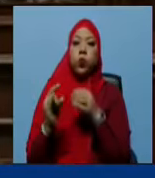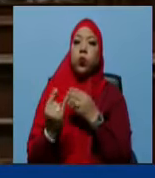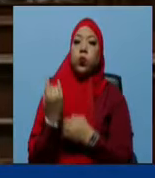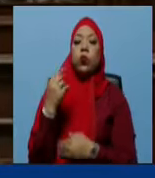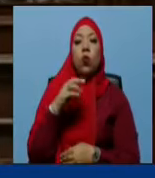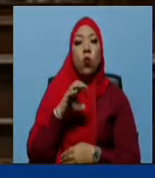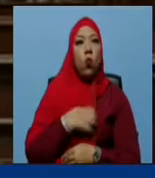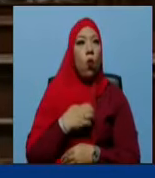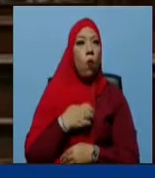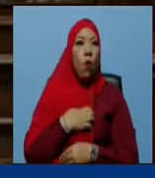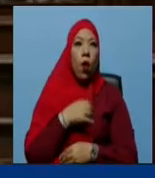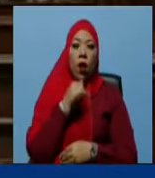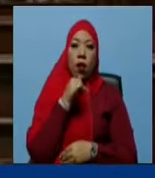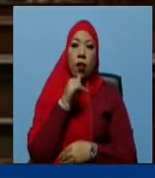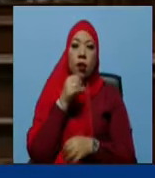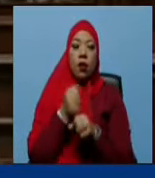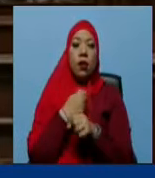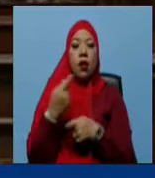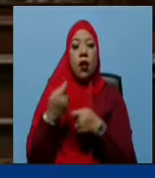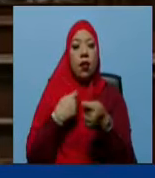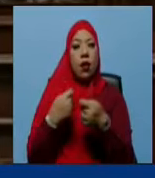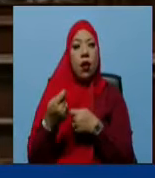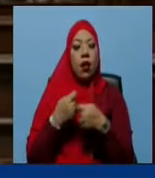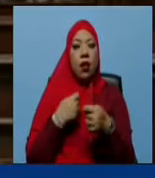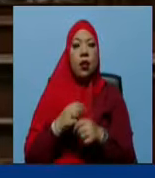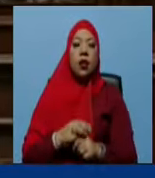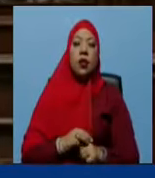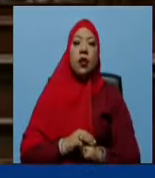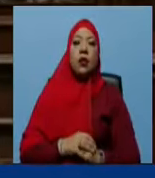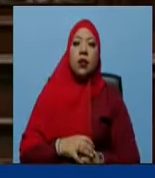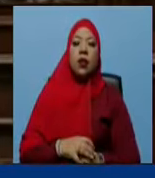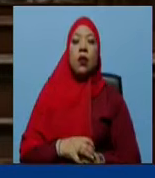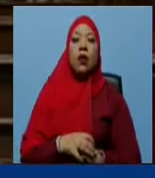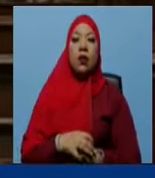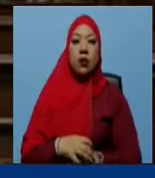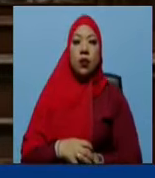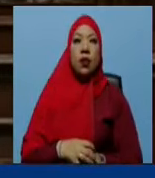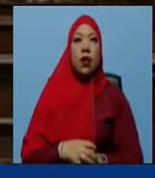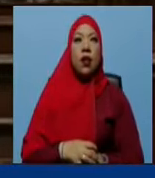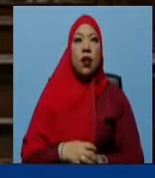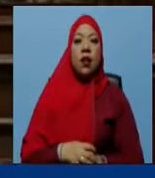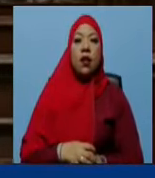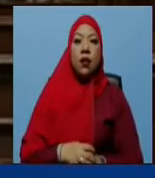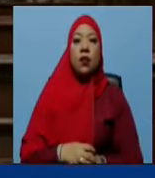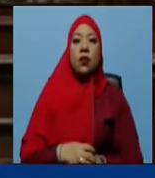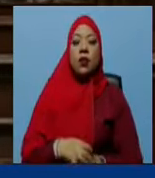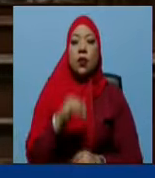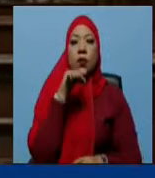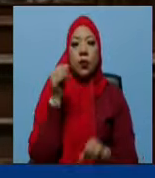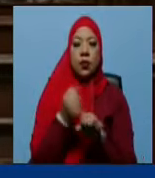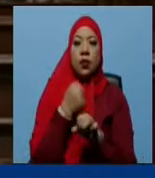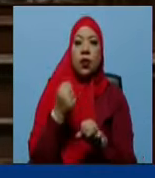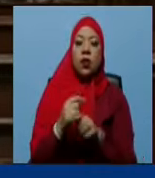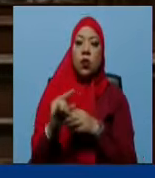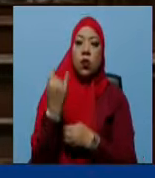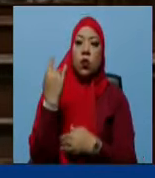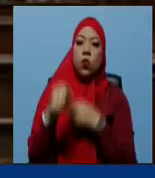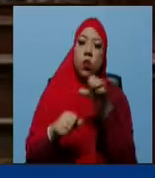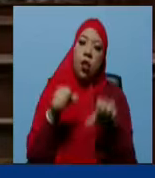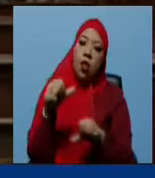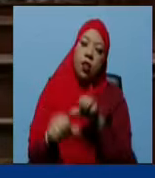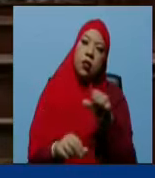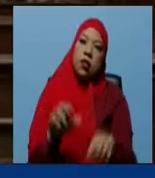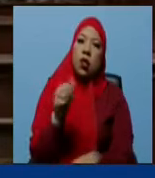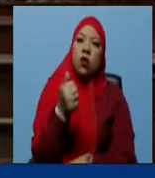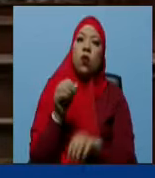No pudieron manipularla. Todos los gobernantes que lo traicionaron en el siglo